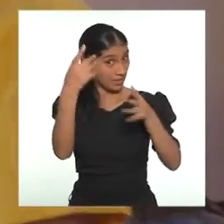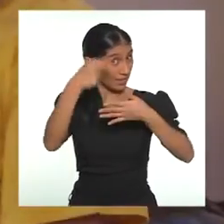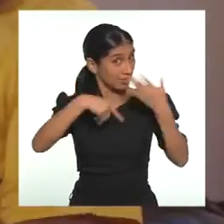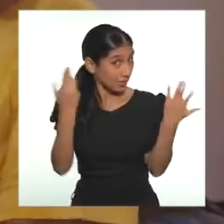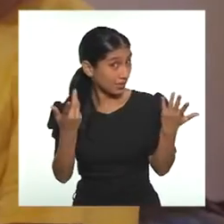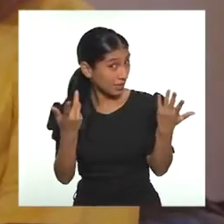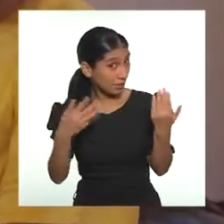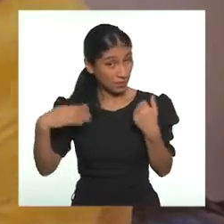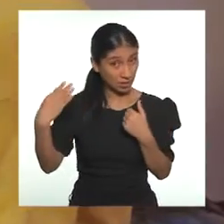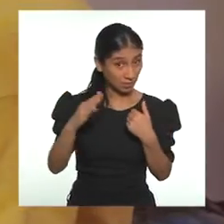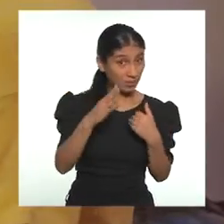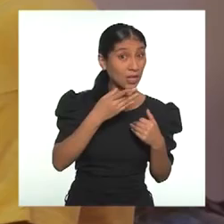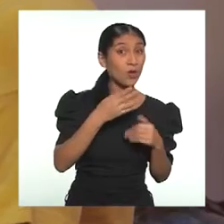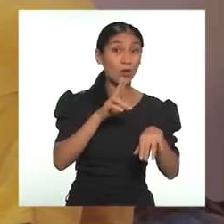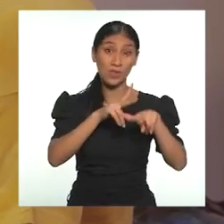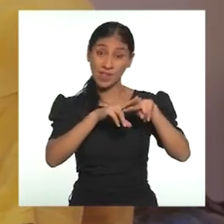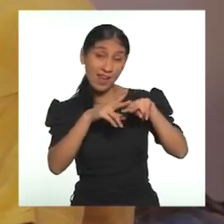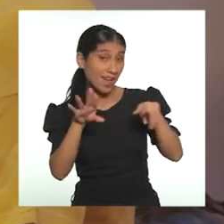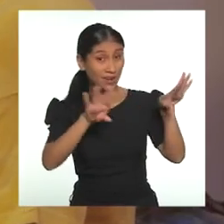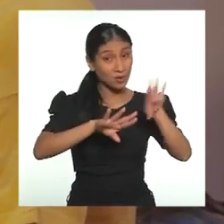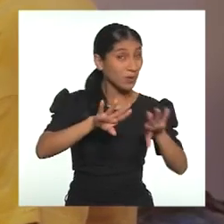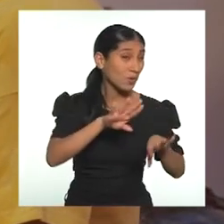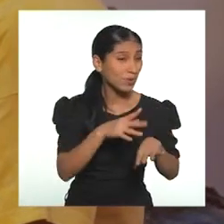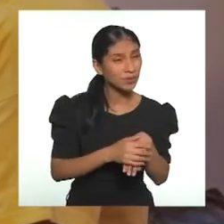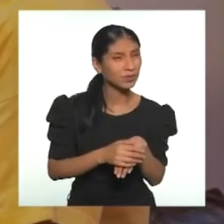seguir para salar el pescado?